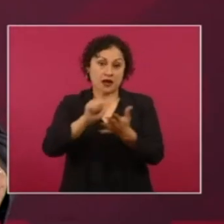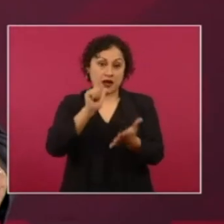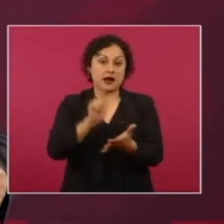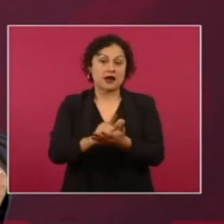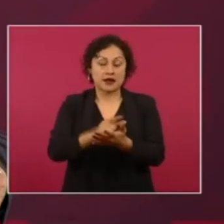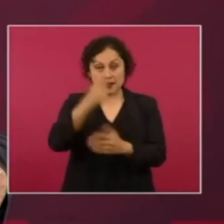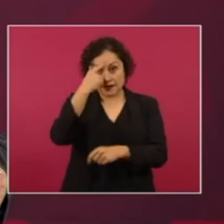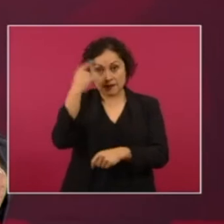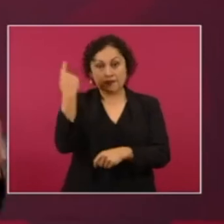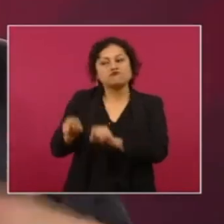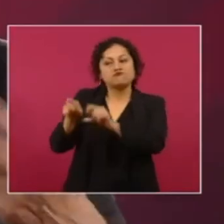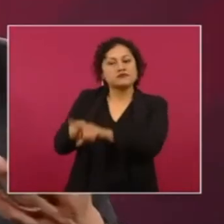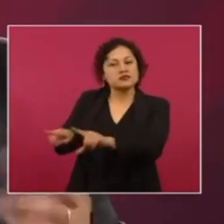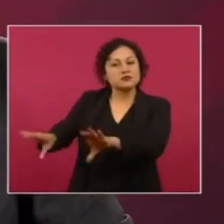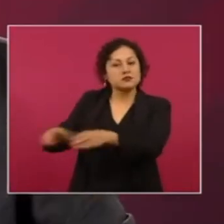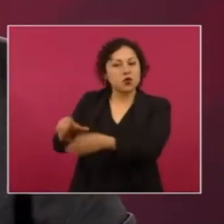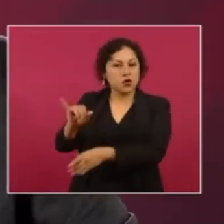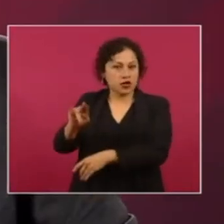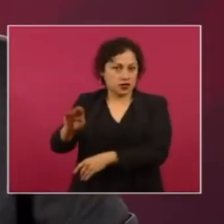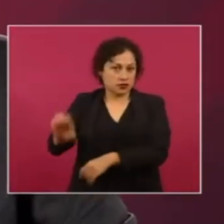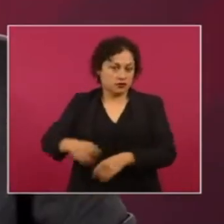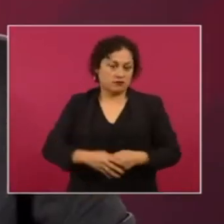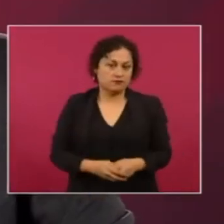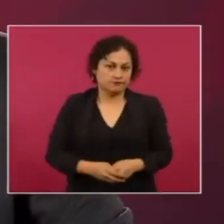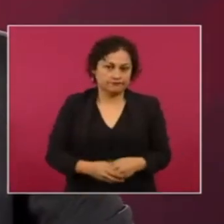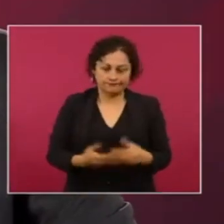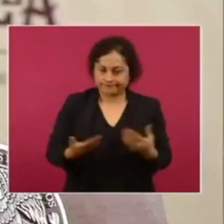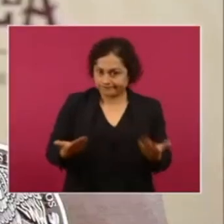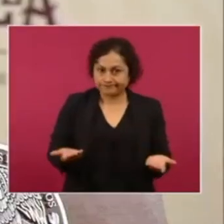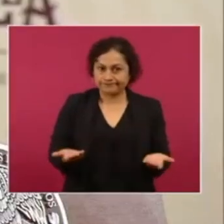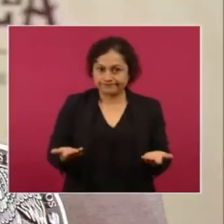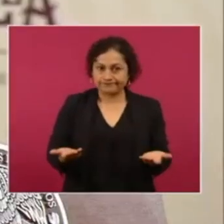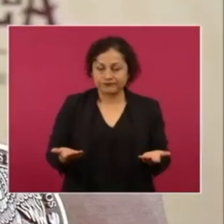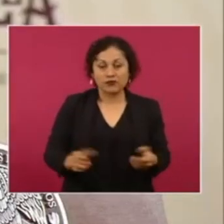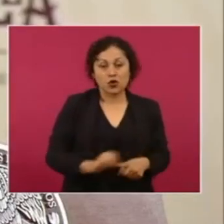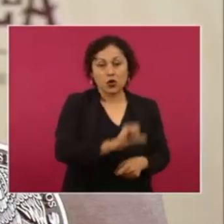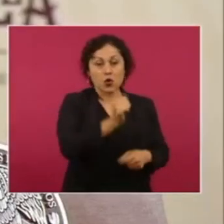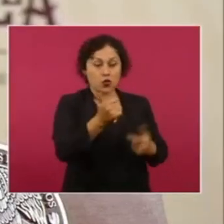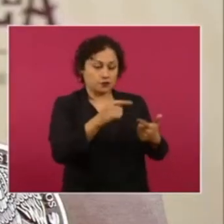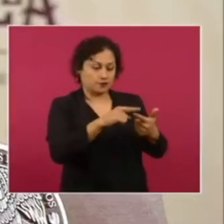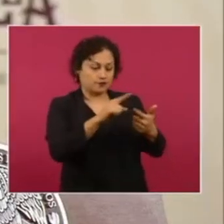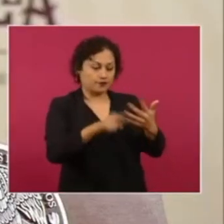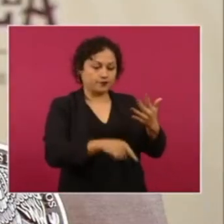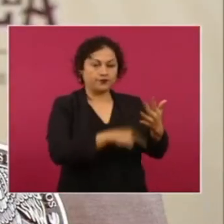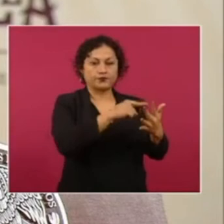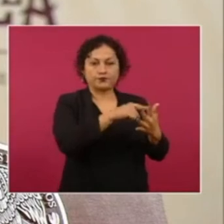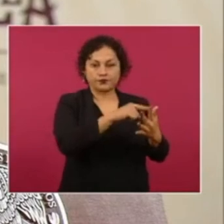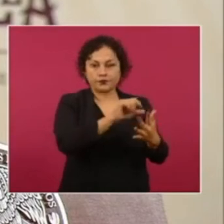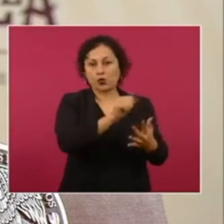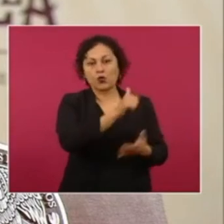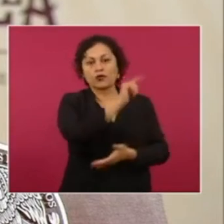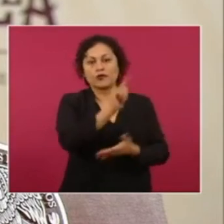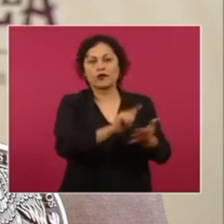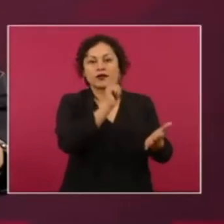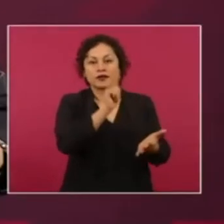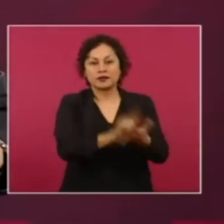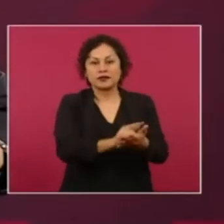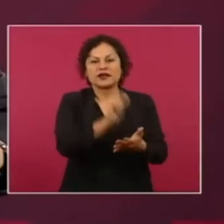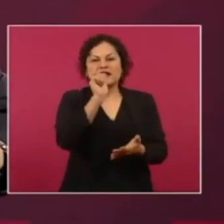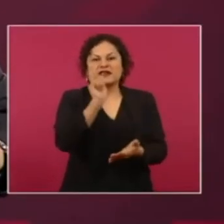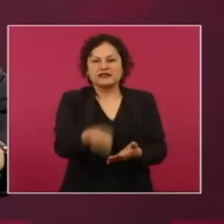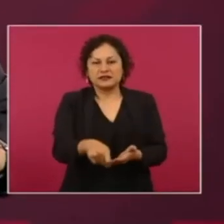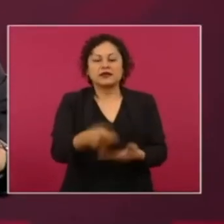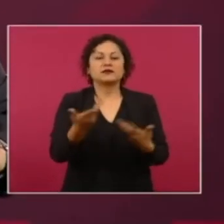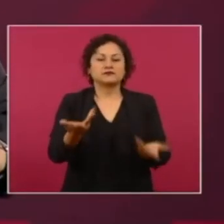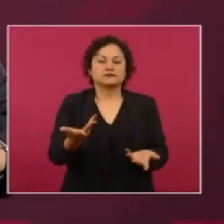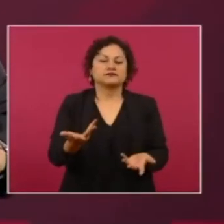del Poder Judicial de la Federación en lo que corresponde al Tribunal Electoral, y se expide la Ley General de Medios de Impugnación en